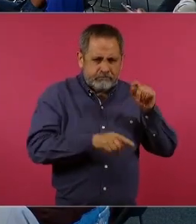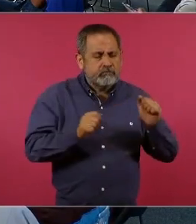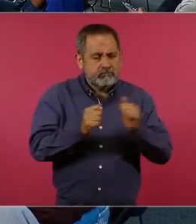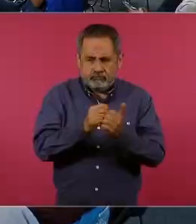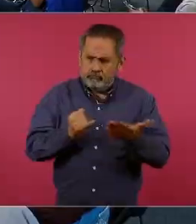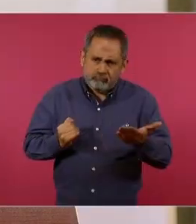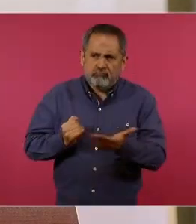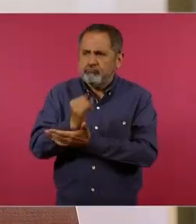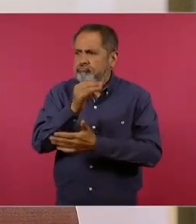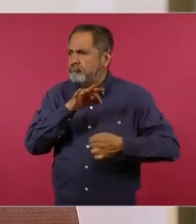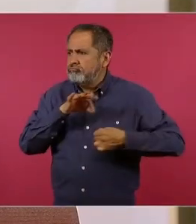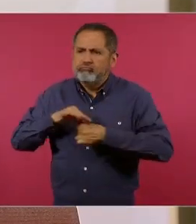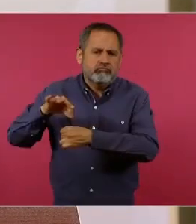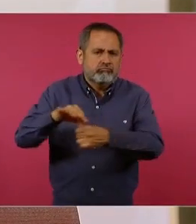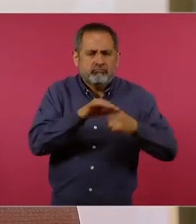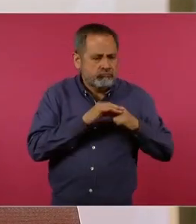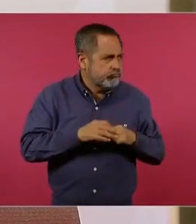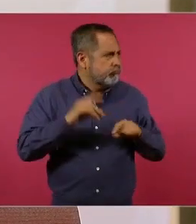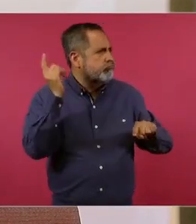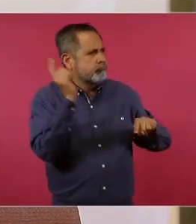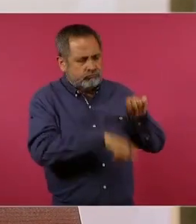democráticamente.